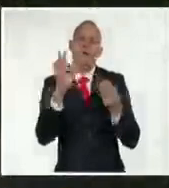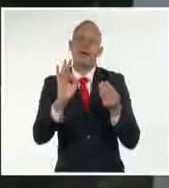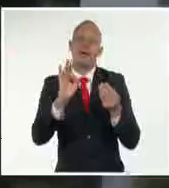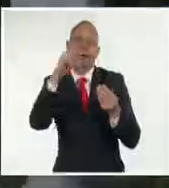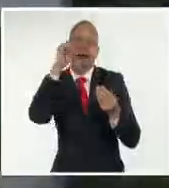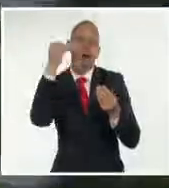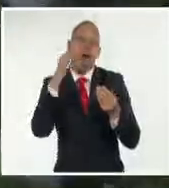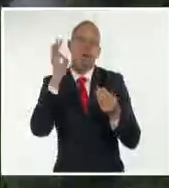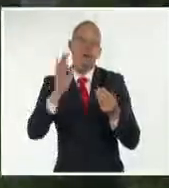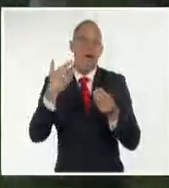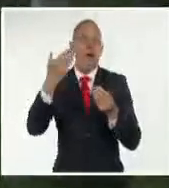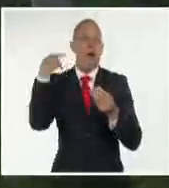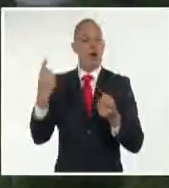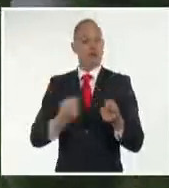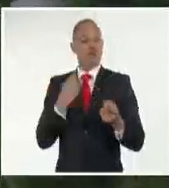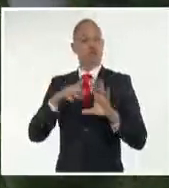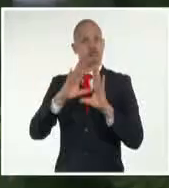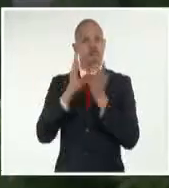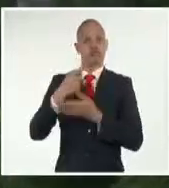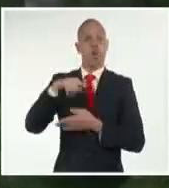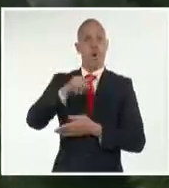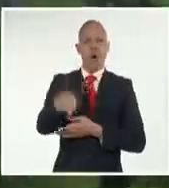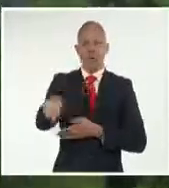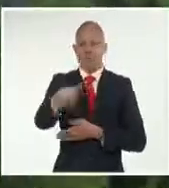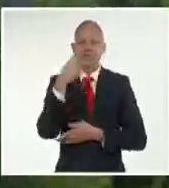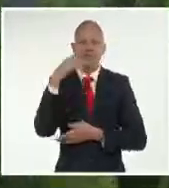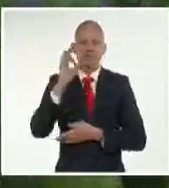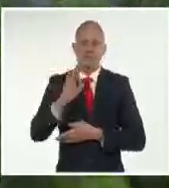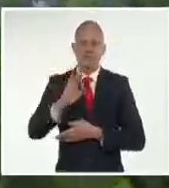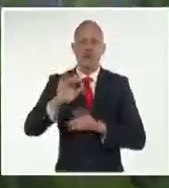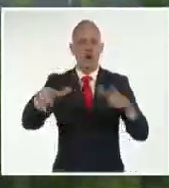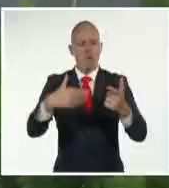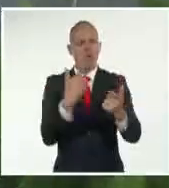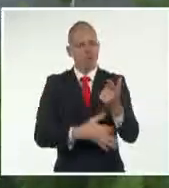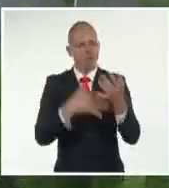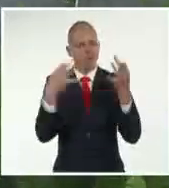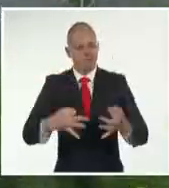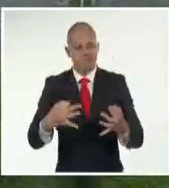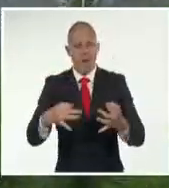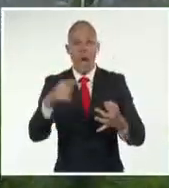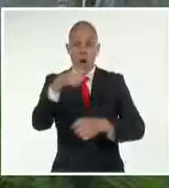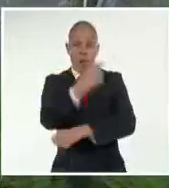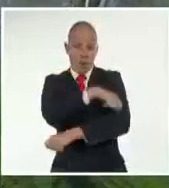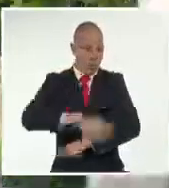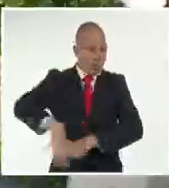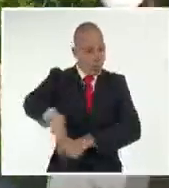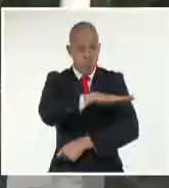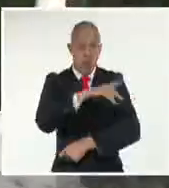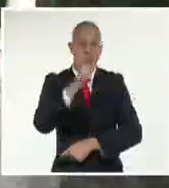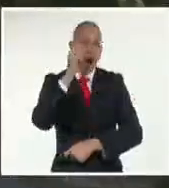que todo cuanto hizo la heroína aún está presente para inspirar a los cubanos y